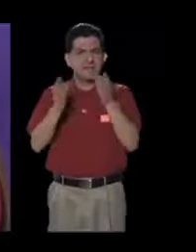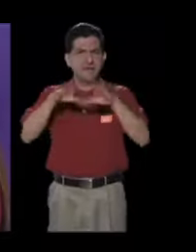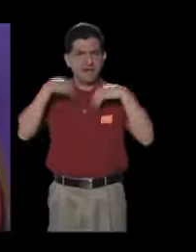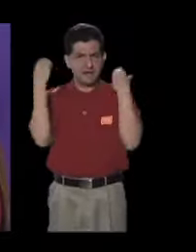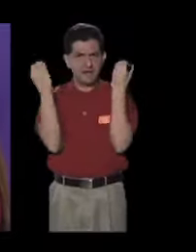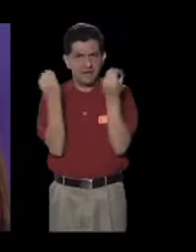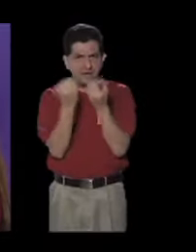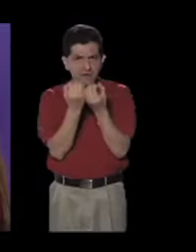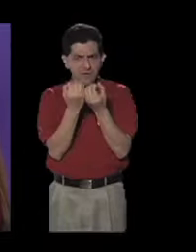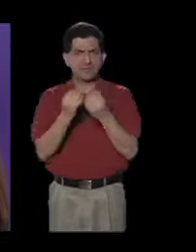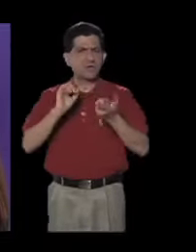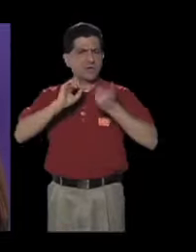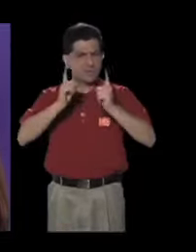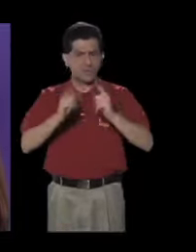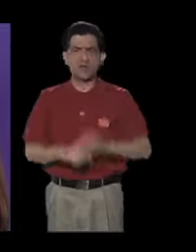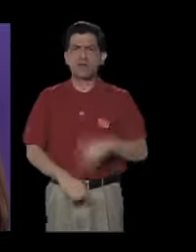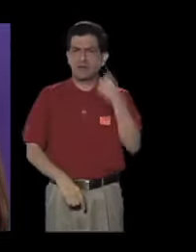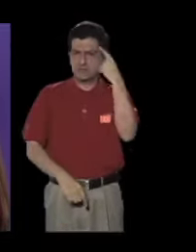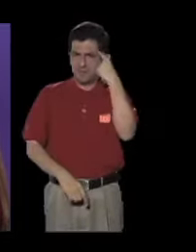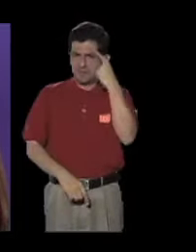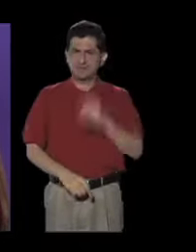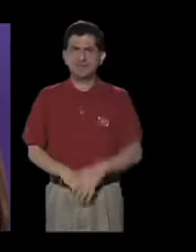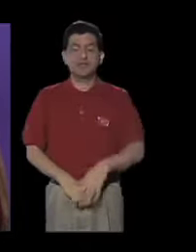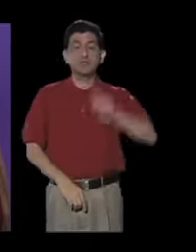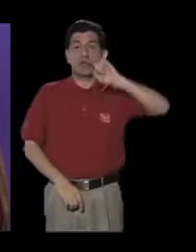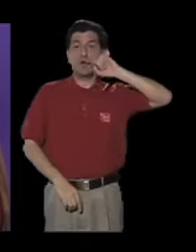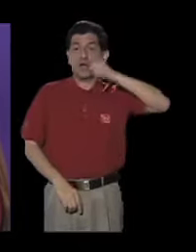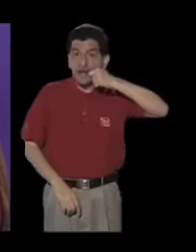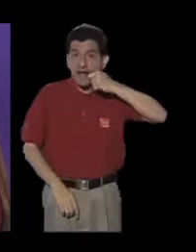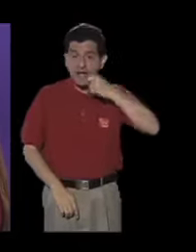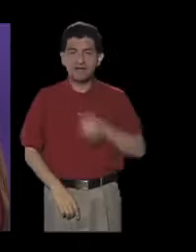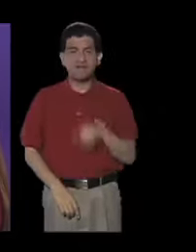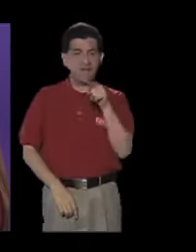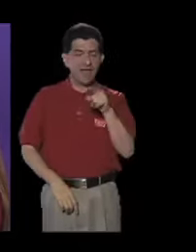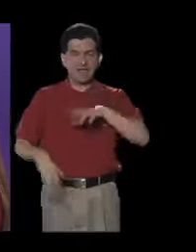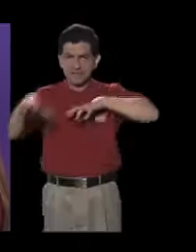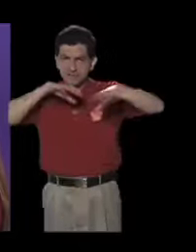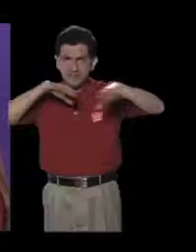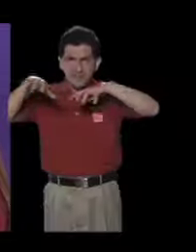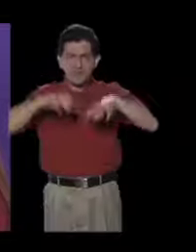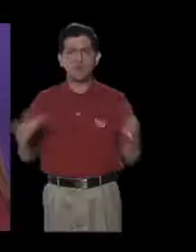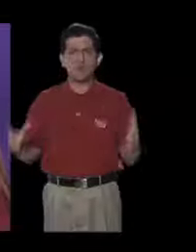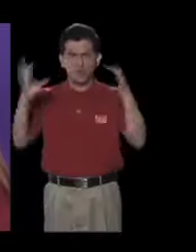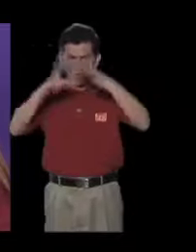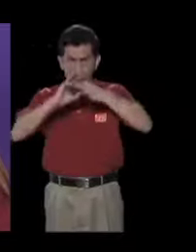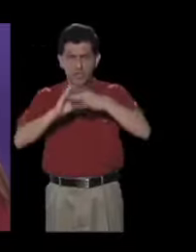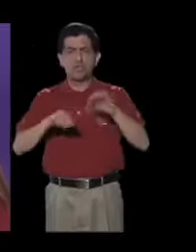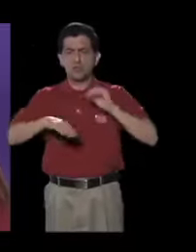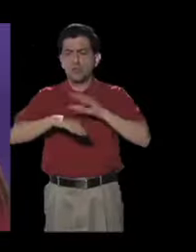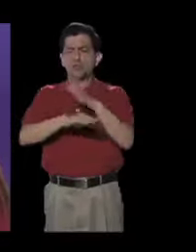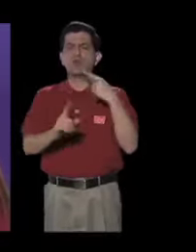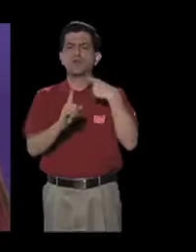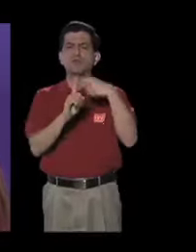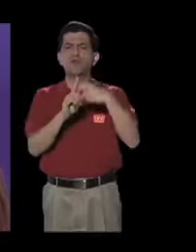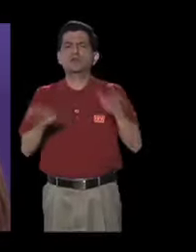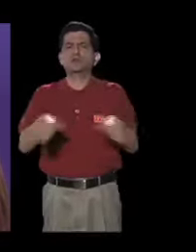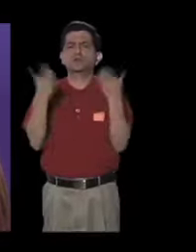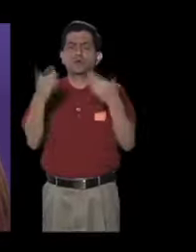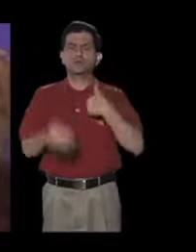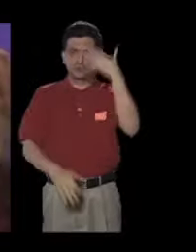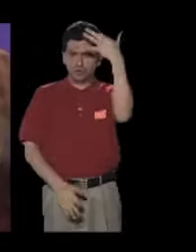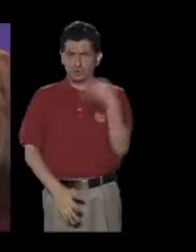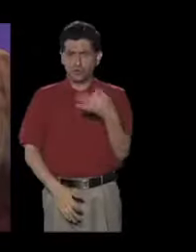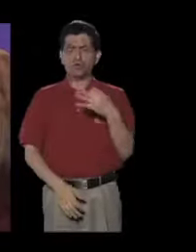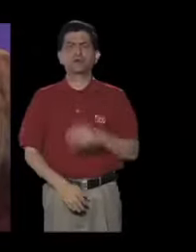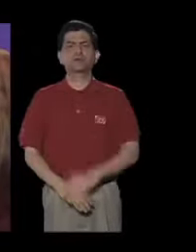que le podemos dar a las organizaciones como el paso o la clave principal para que ese movimiento se articule y tenga efectos positivos